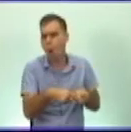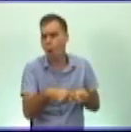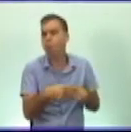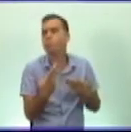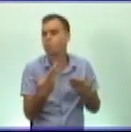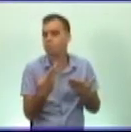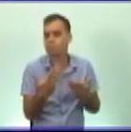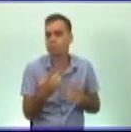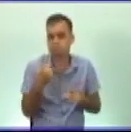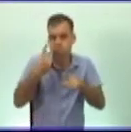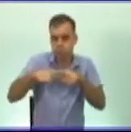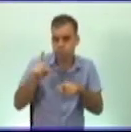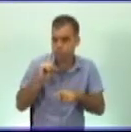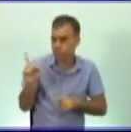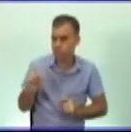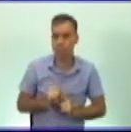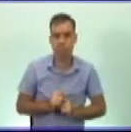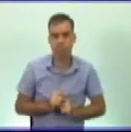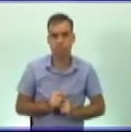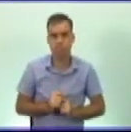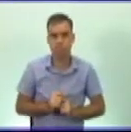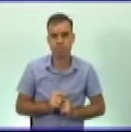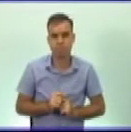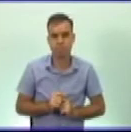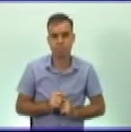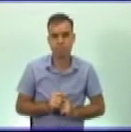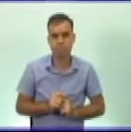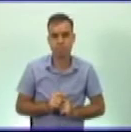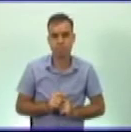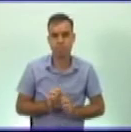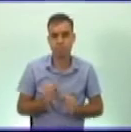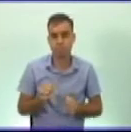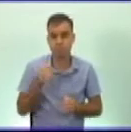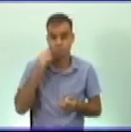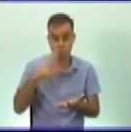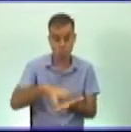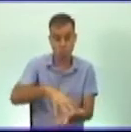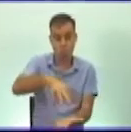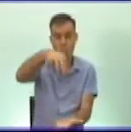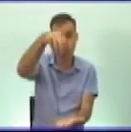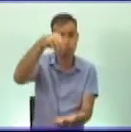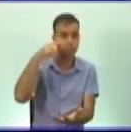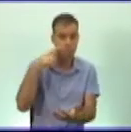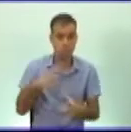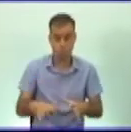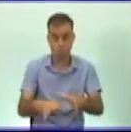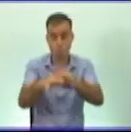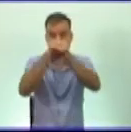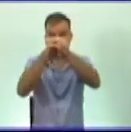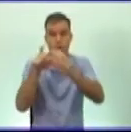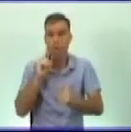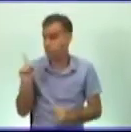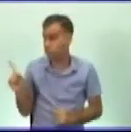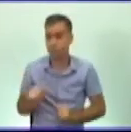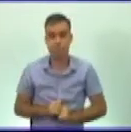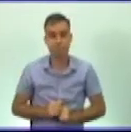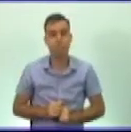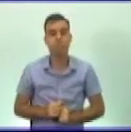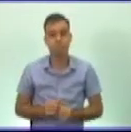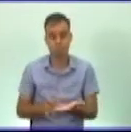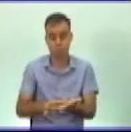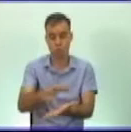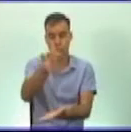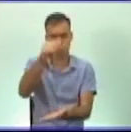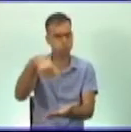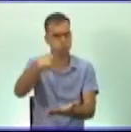siguiente cuerpo. El siguiente cuerpo, que es un cono, que también ustedes lo conocen. Los vieron ya cuando estaban en la